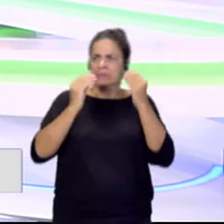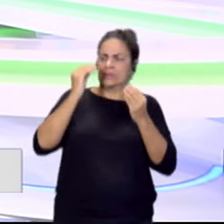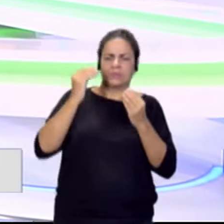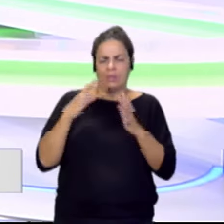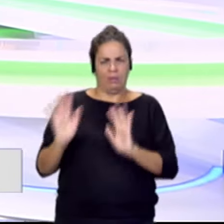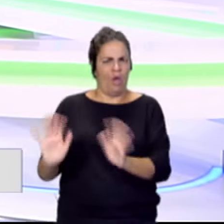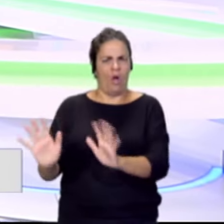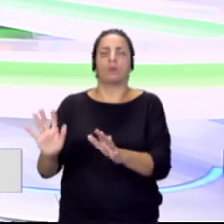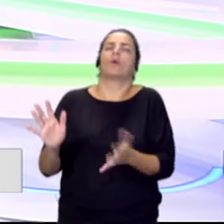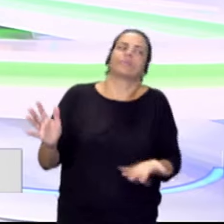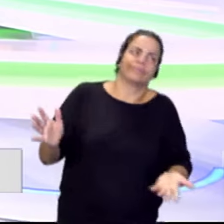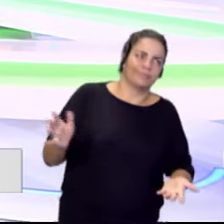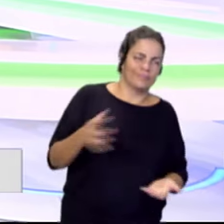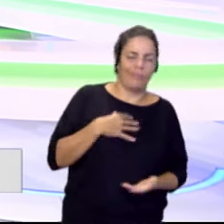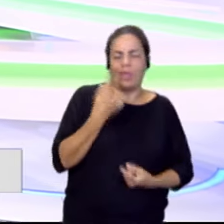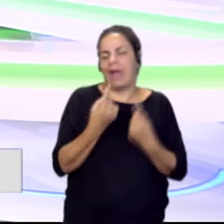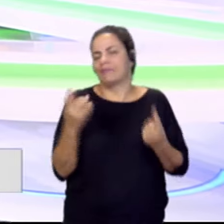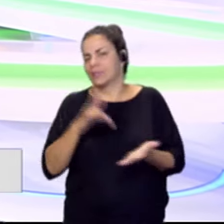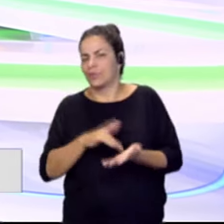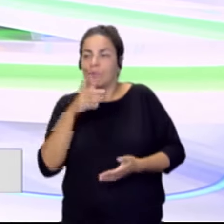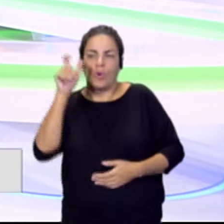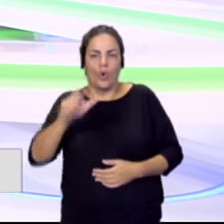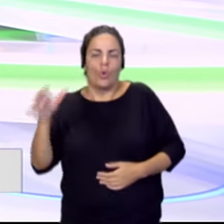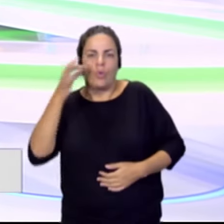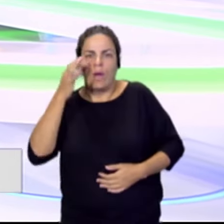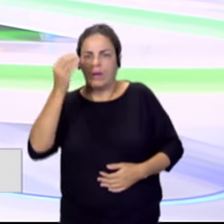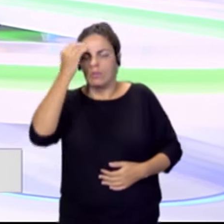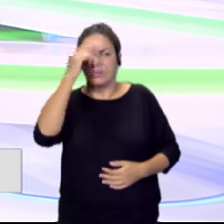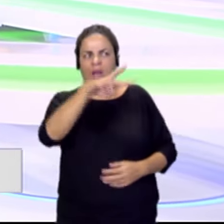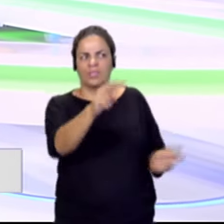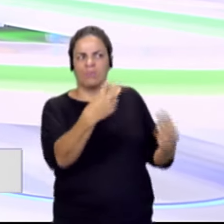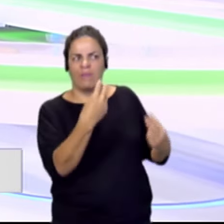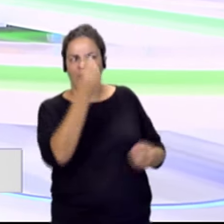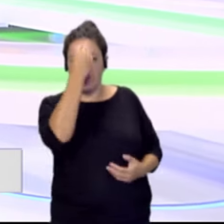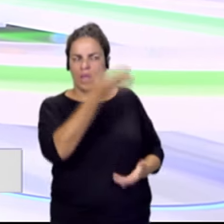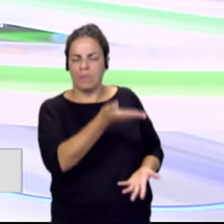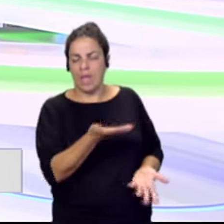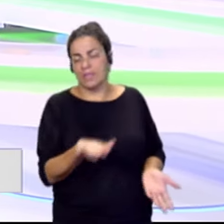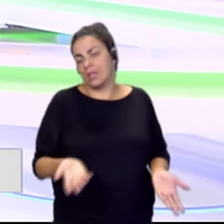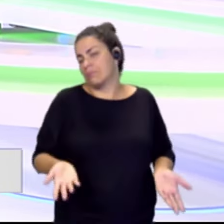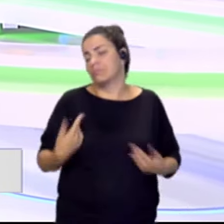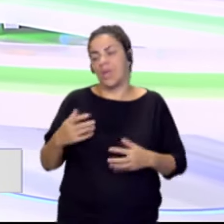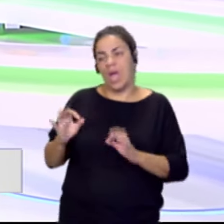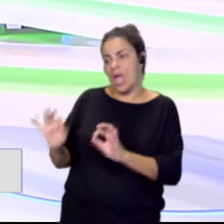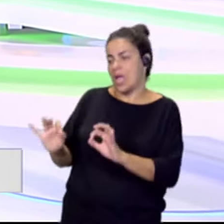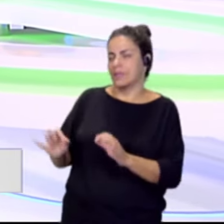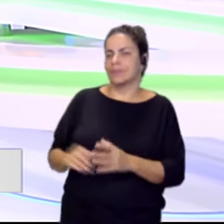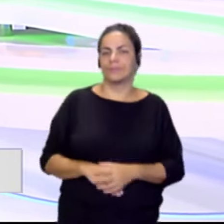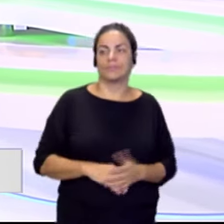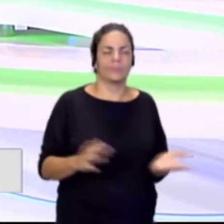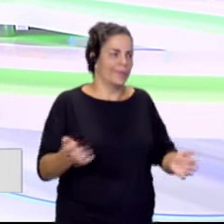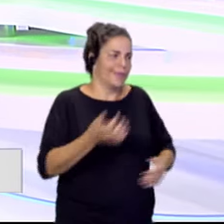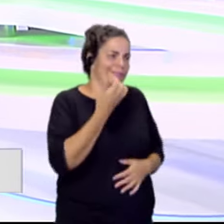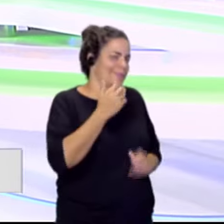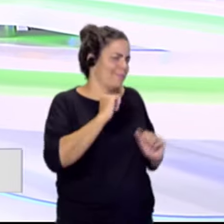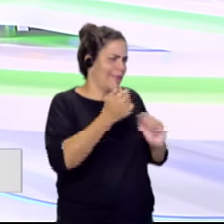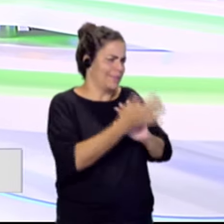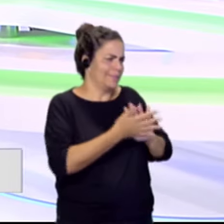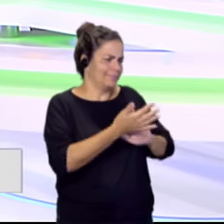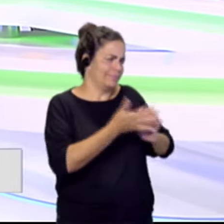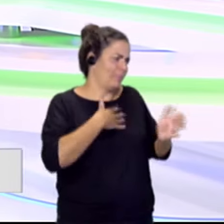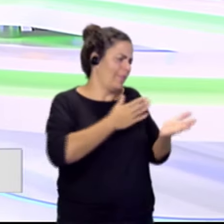y siempre puedes pensar en, ay, ¿qué estarán pensando? Y tal. Pero mira, es lo que hay. Claro, pero la casuística, una vez que abres esa vía, es infinita, ¿no? Es decir, claro